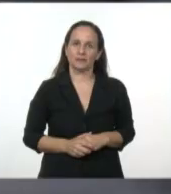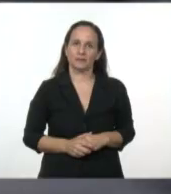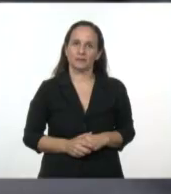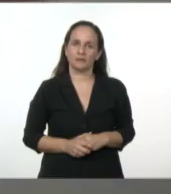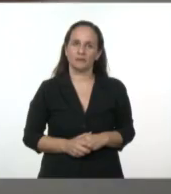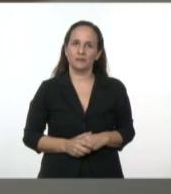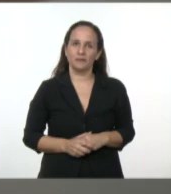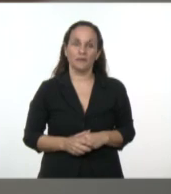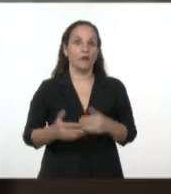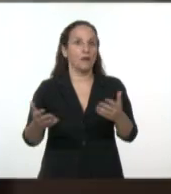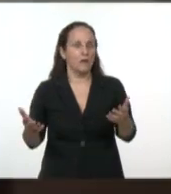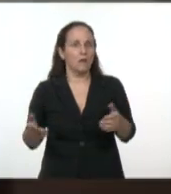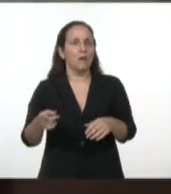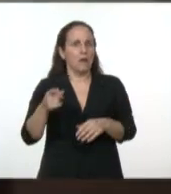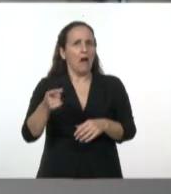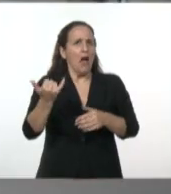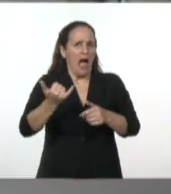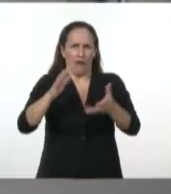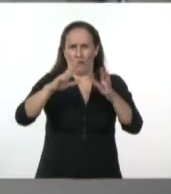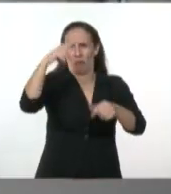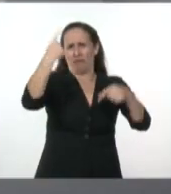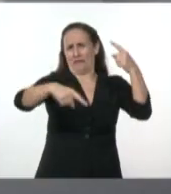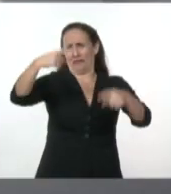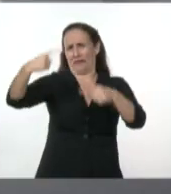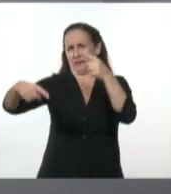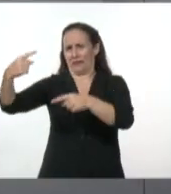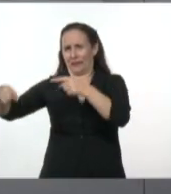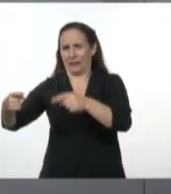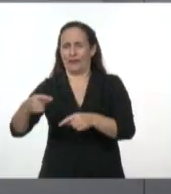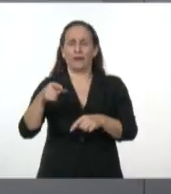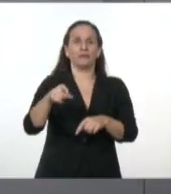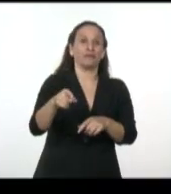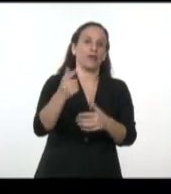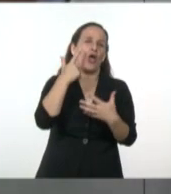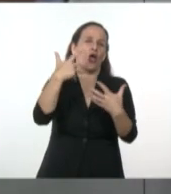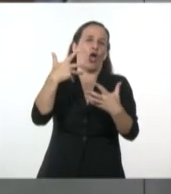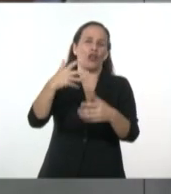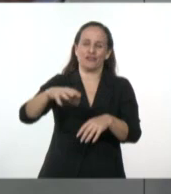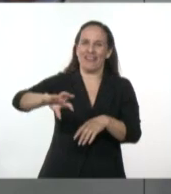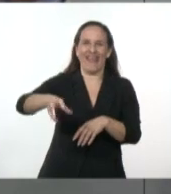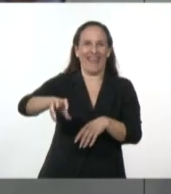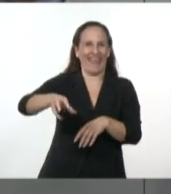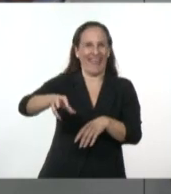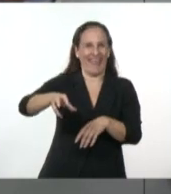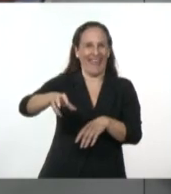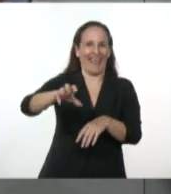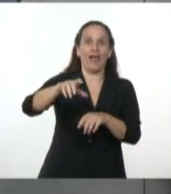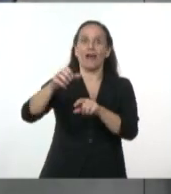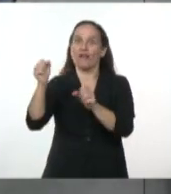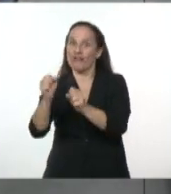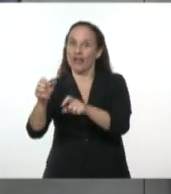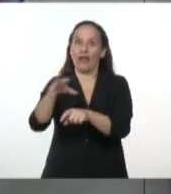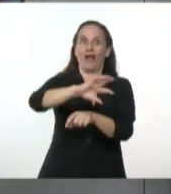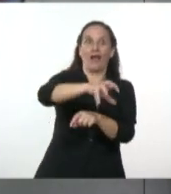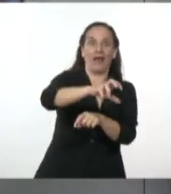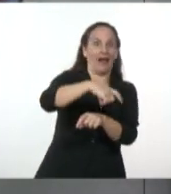Acá nos encontramos con algunos diseños diferentes de grifería. La clásica grifería con volantes. En este caso, un volante para agua fría, otro volante para